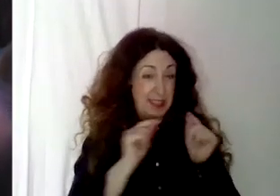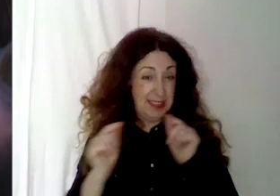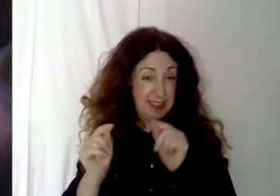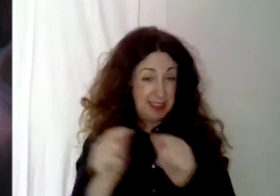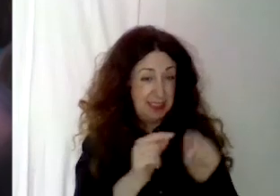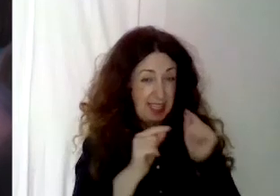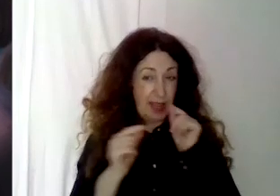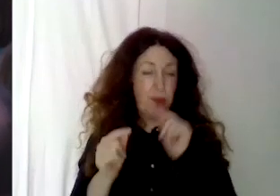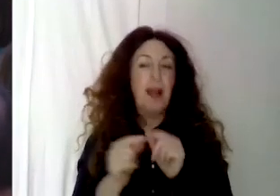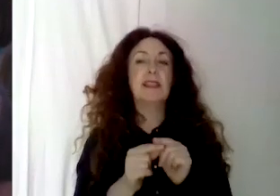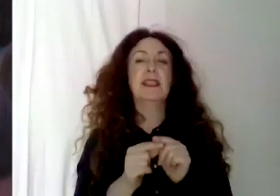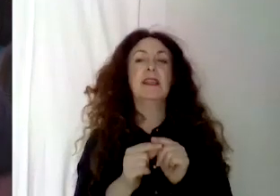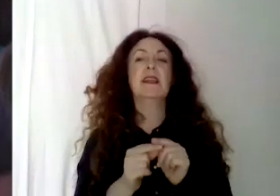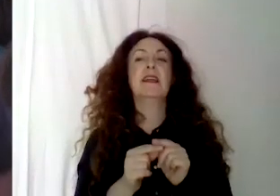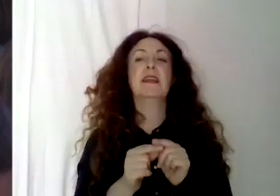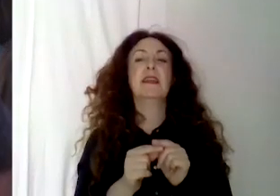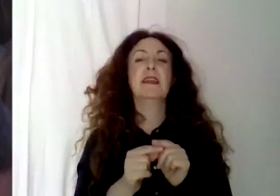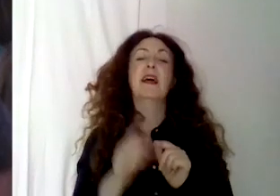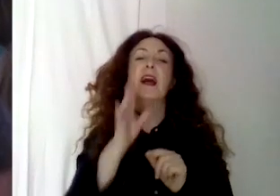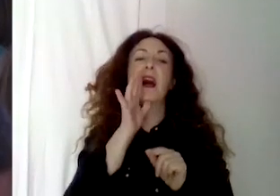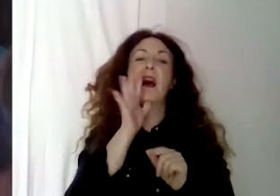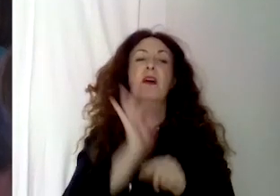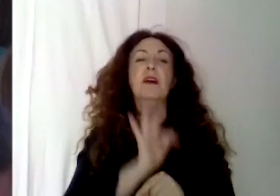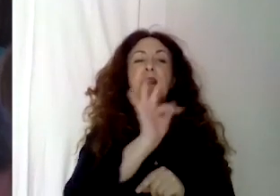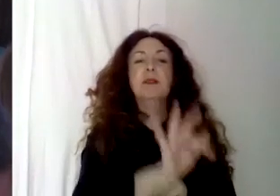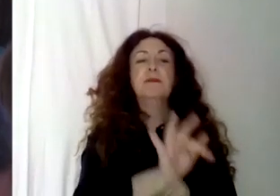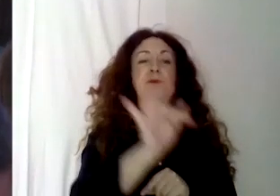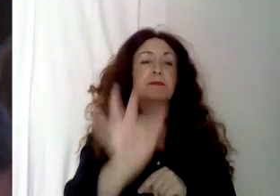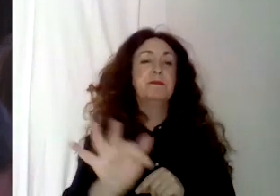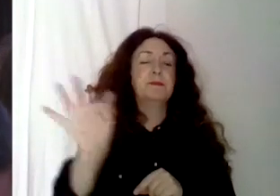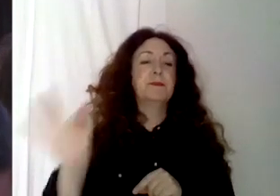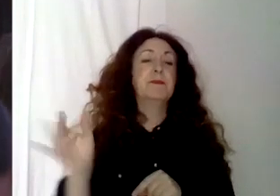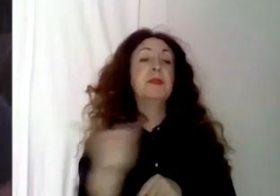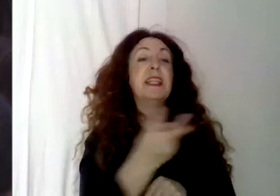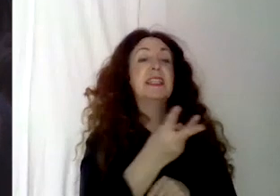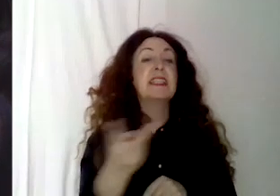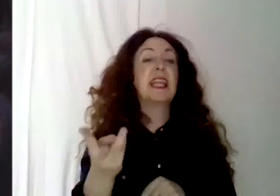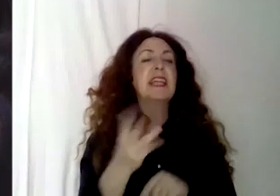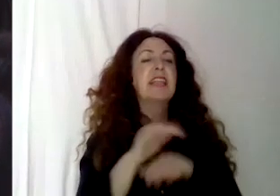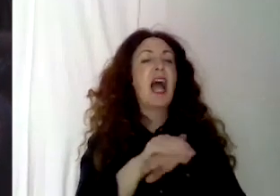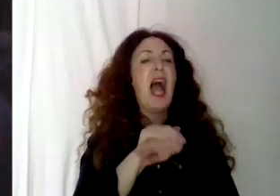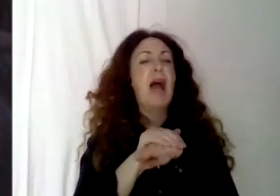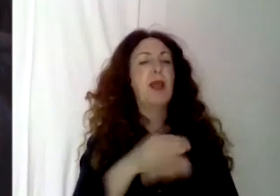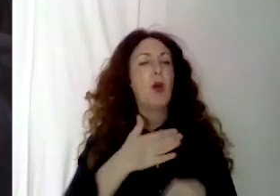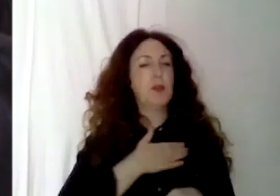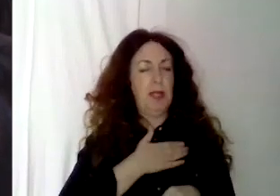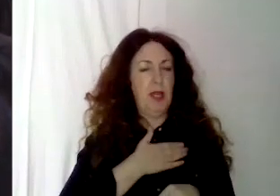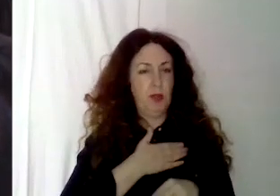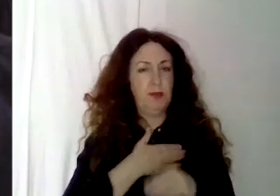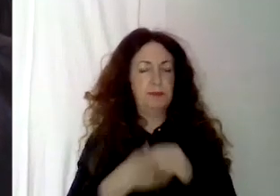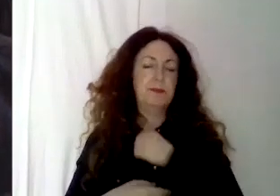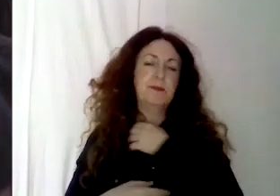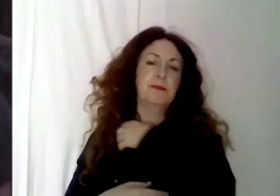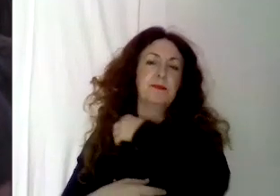compartir juntos, voy a dar paso a tres amigos míos, muy queridos, a